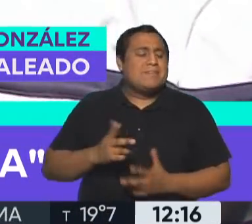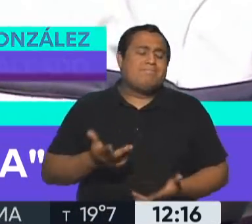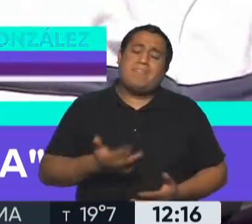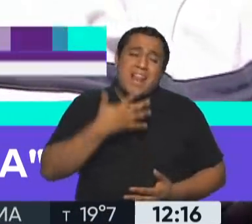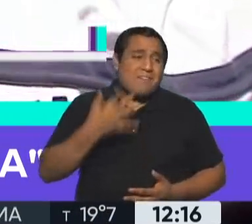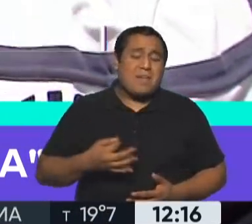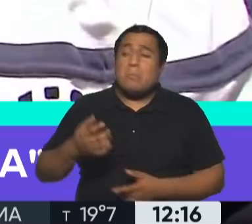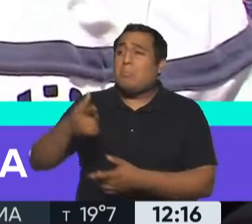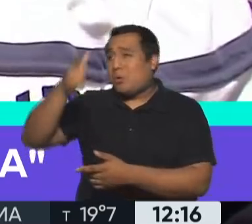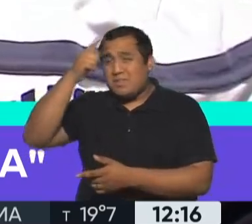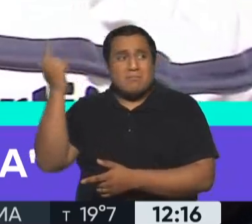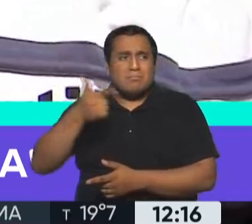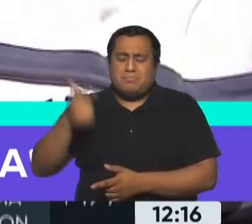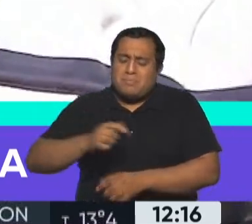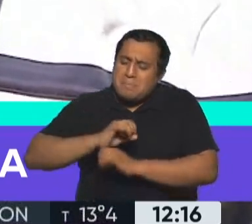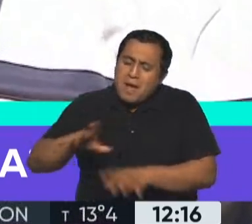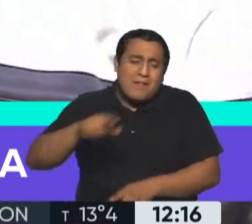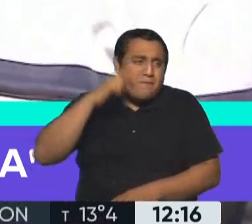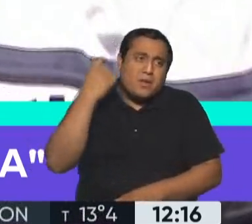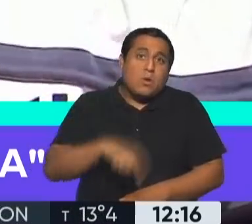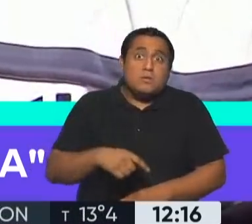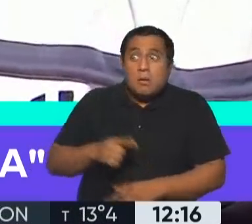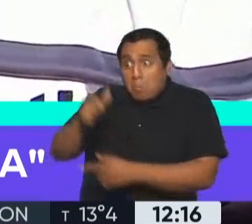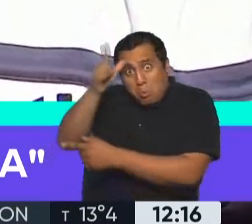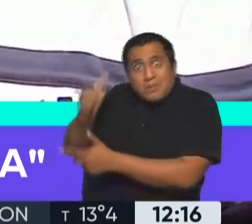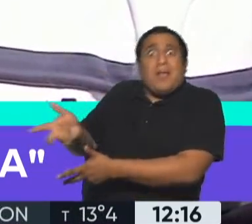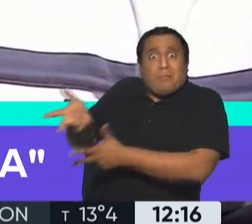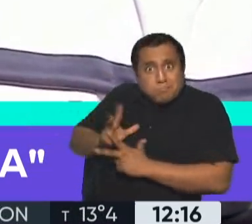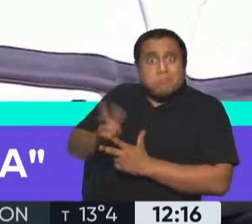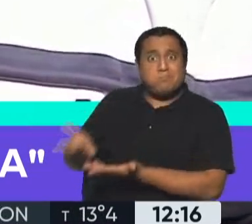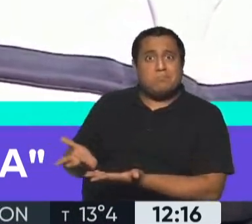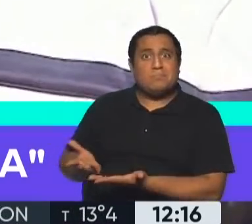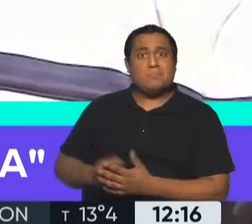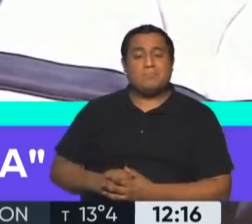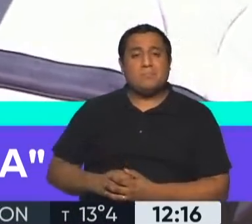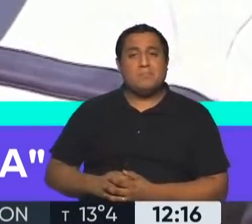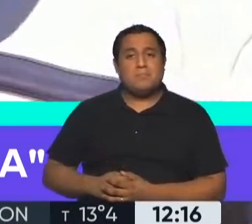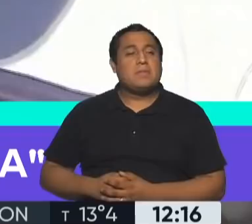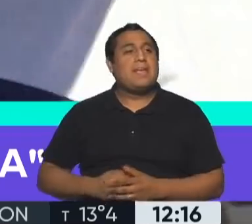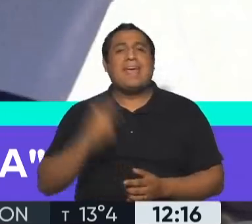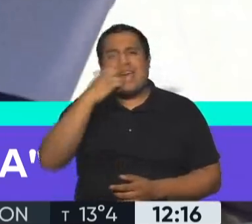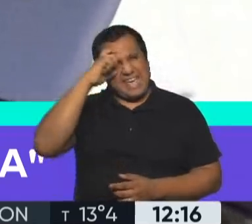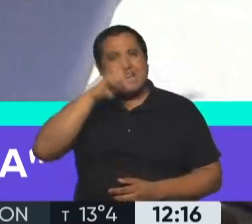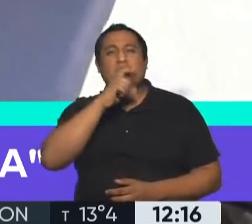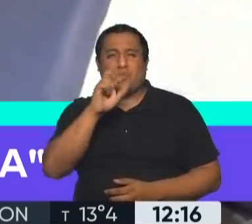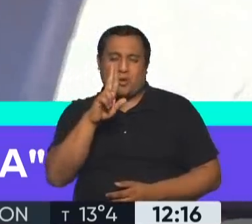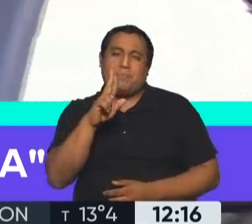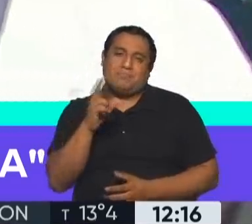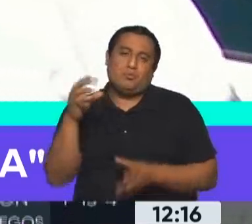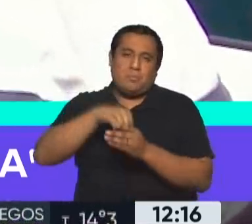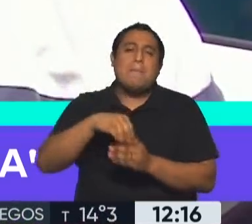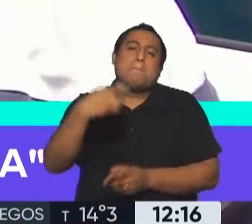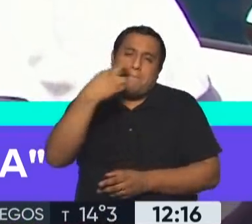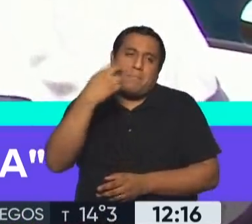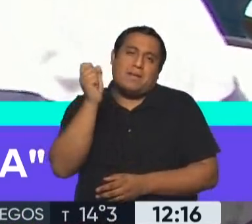fue vergonzoso y que les daba vergüenza. Eso me lo dijeron a mí. Pablo, se acaba de sumar Héctor, también el papá de Julián,